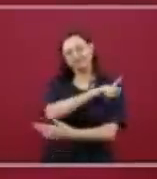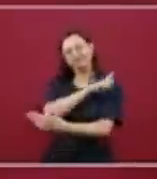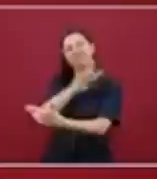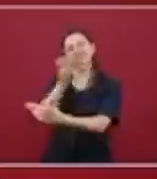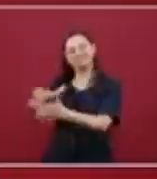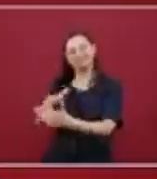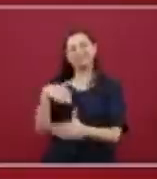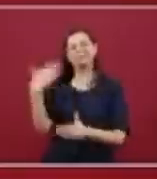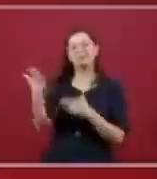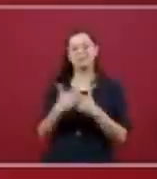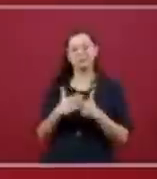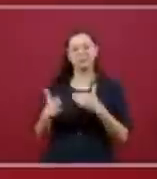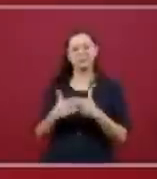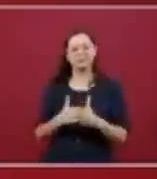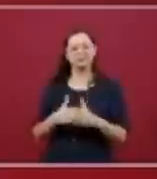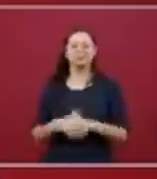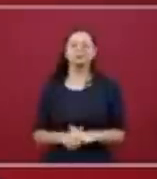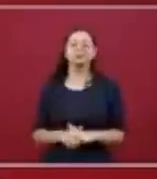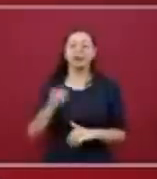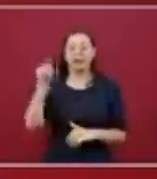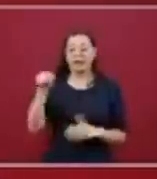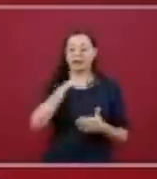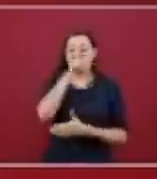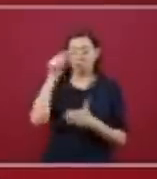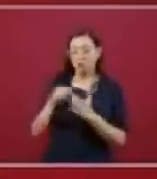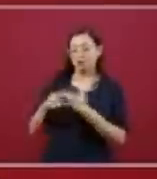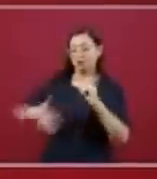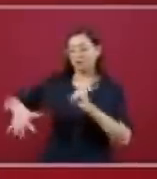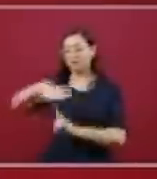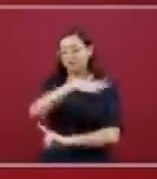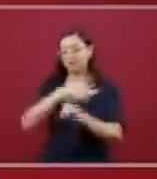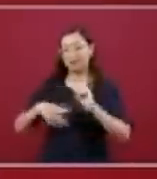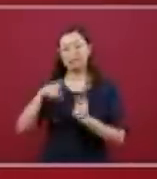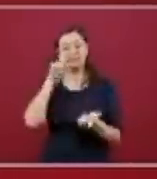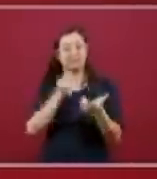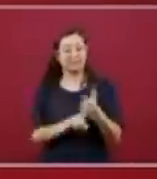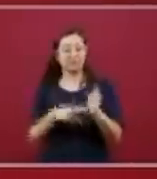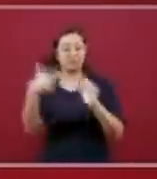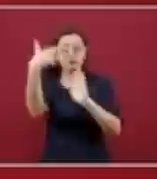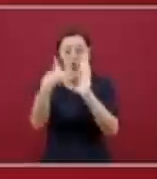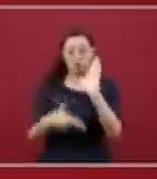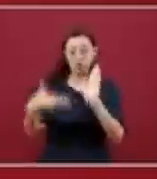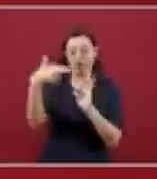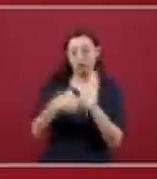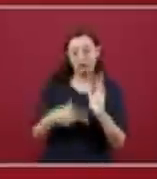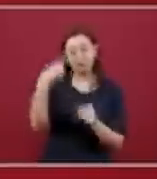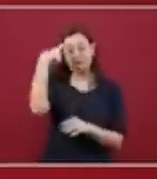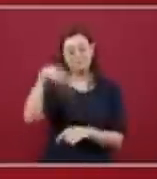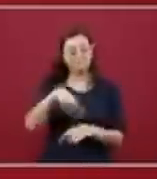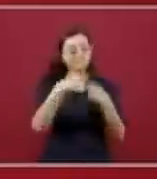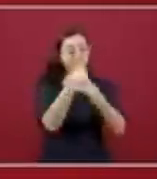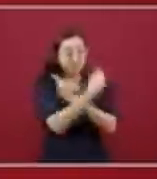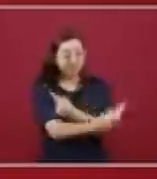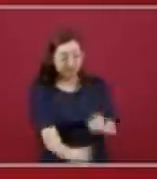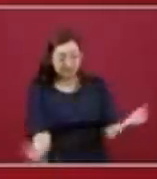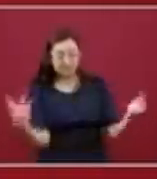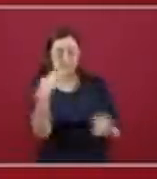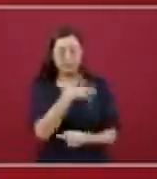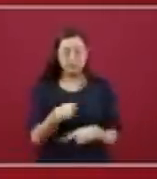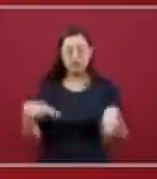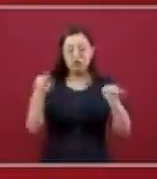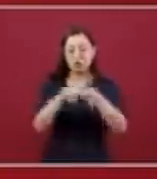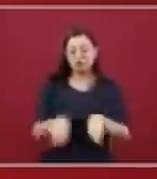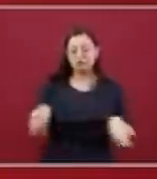En este entorno ofreceremos talleres transformativos que dejarán semillas en las almas de nuestros hijos y